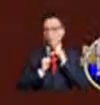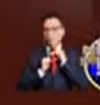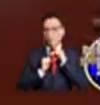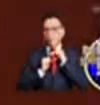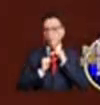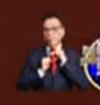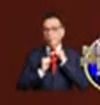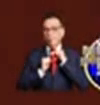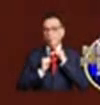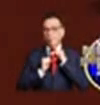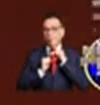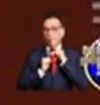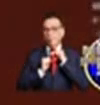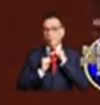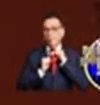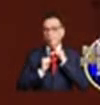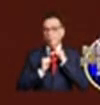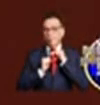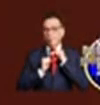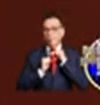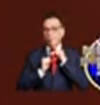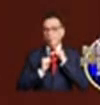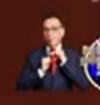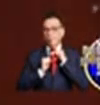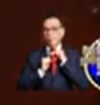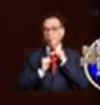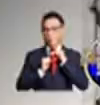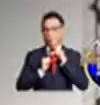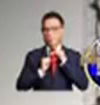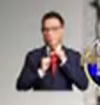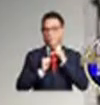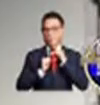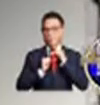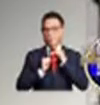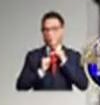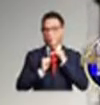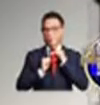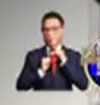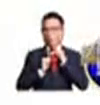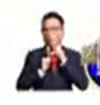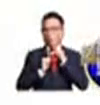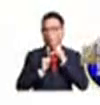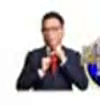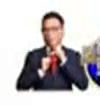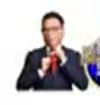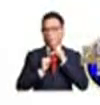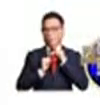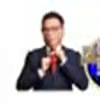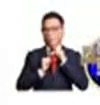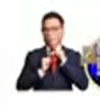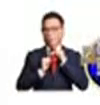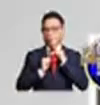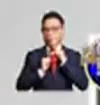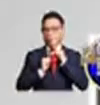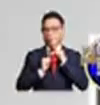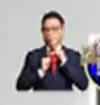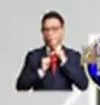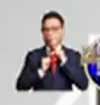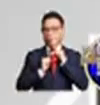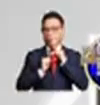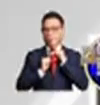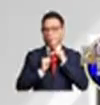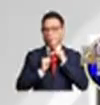y aseguró que el expresidente del Congreso aún no asume oficialmente su nuevo cargo. Hasta la fecha,